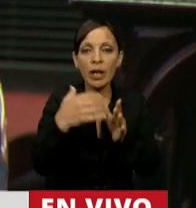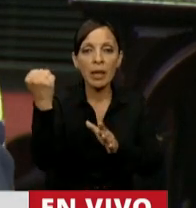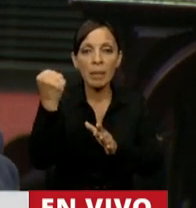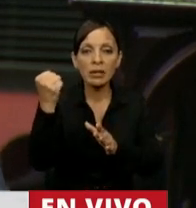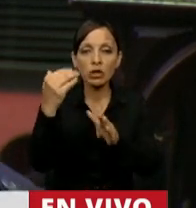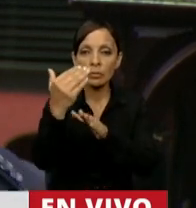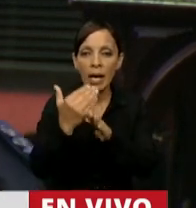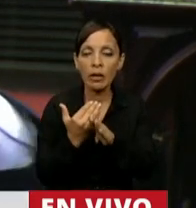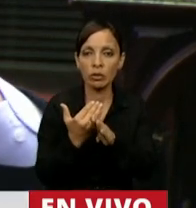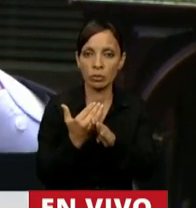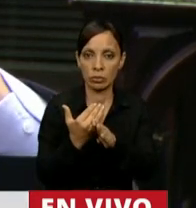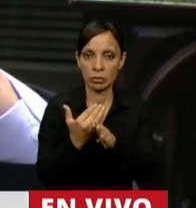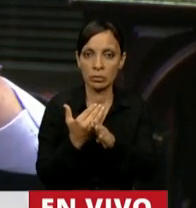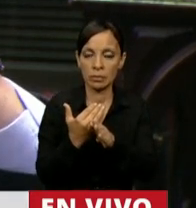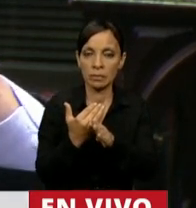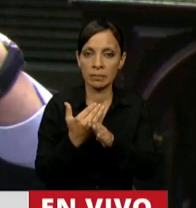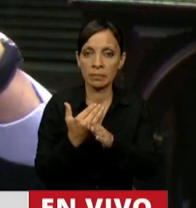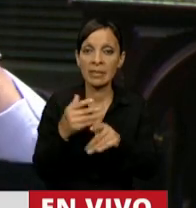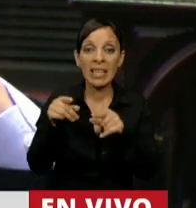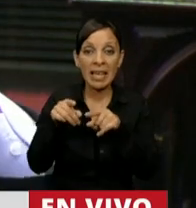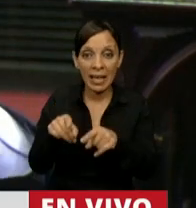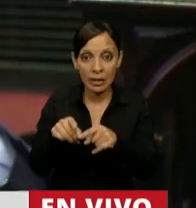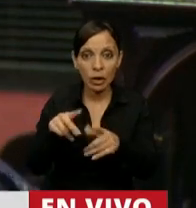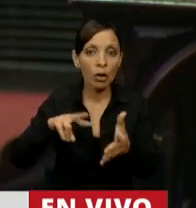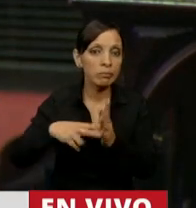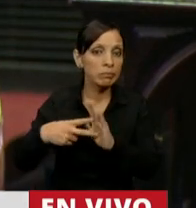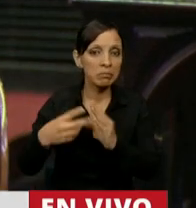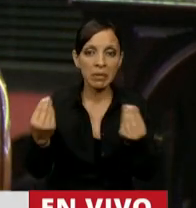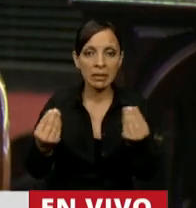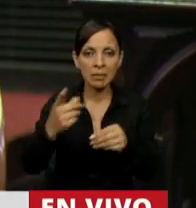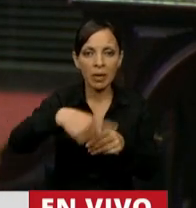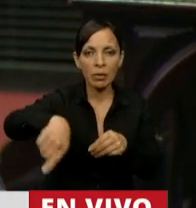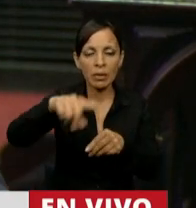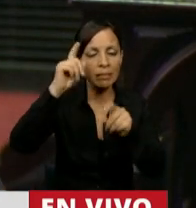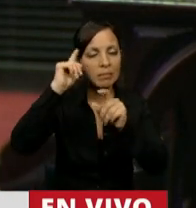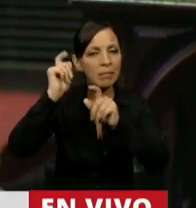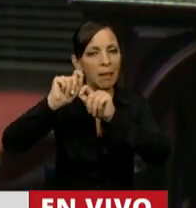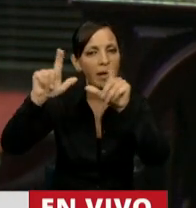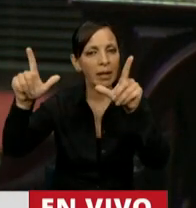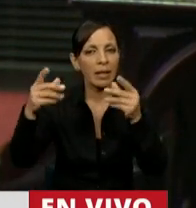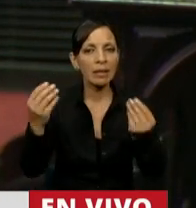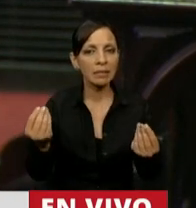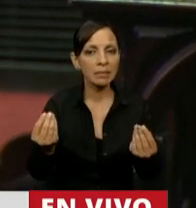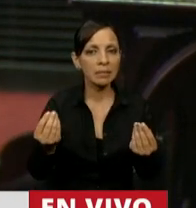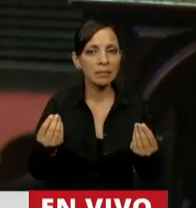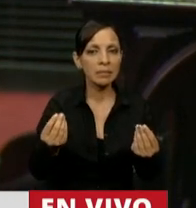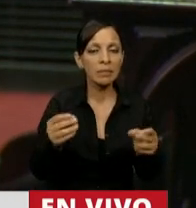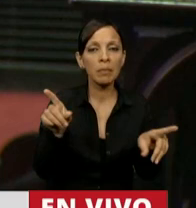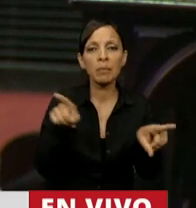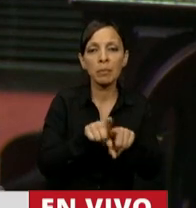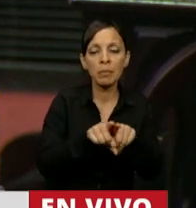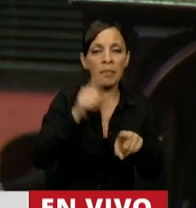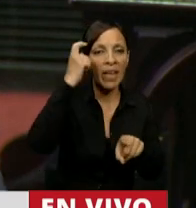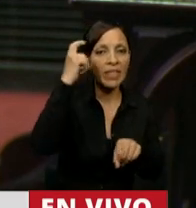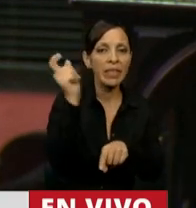55.000 millones de pesos. ¿Qué representa esto para que dimensionemos? Representa más de 10 meses de